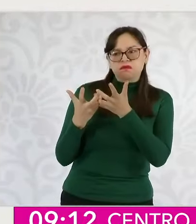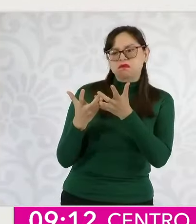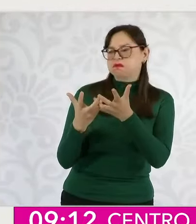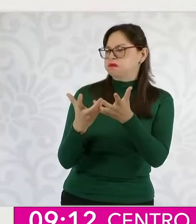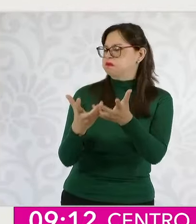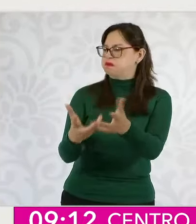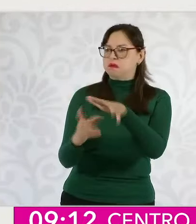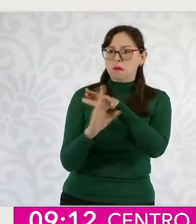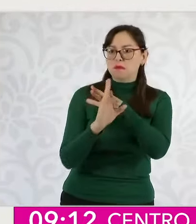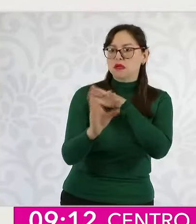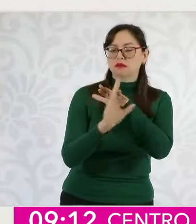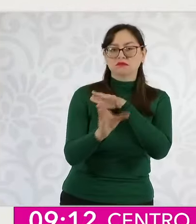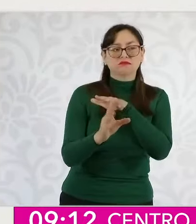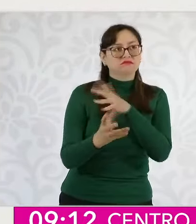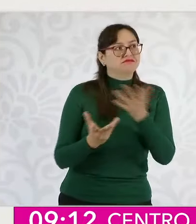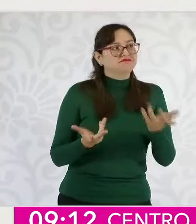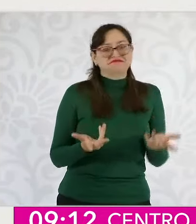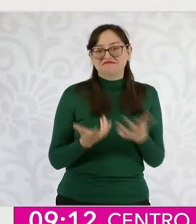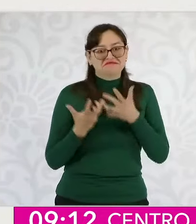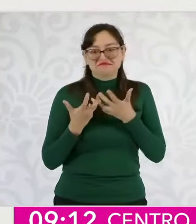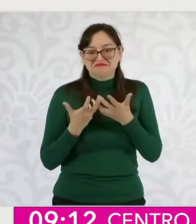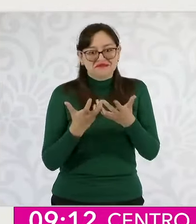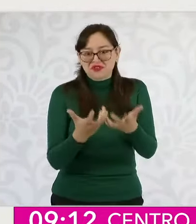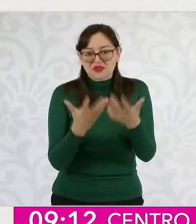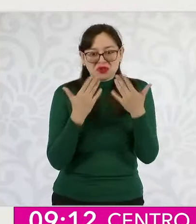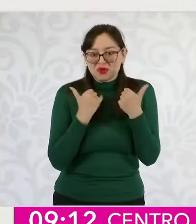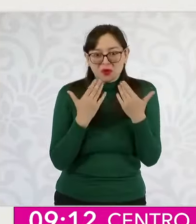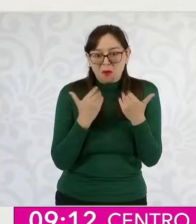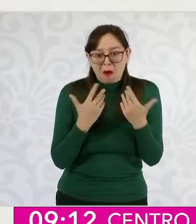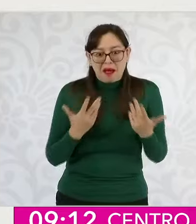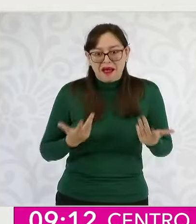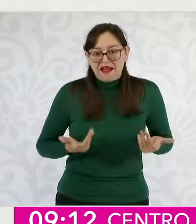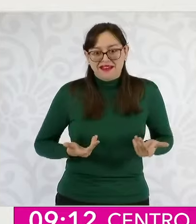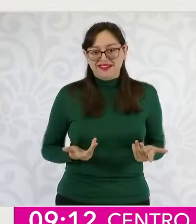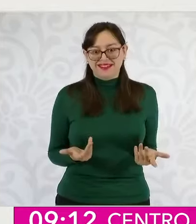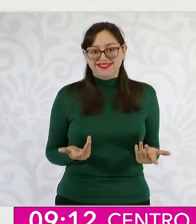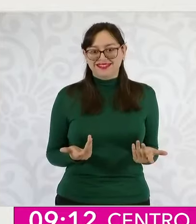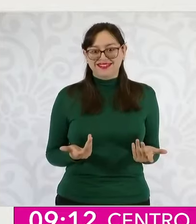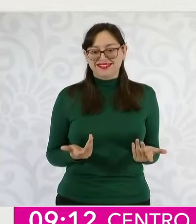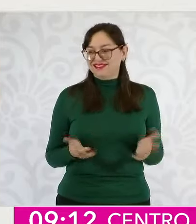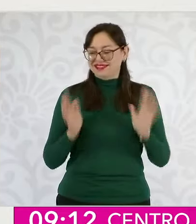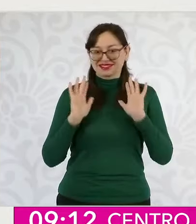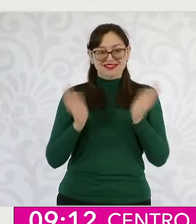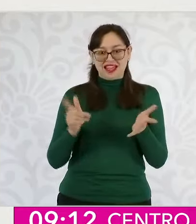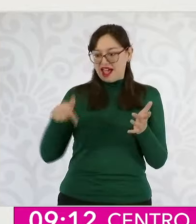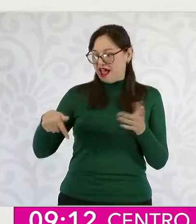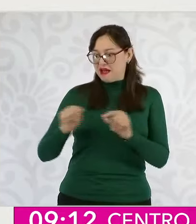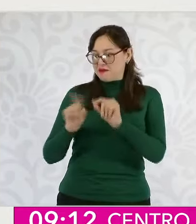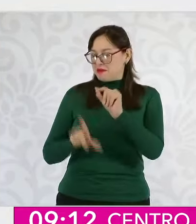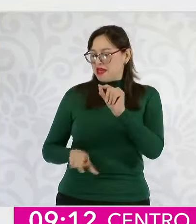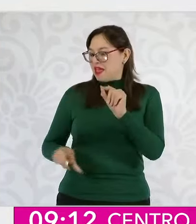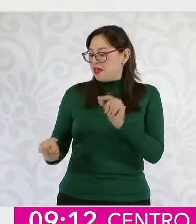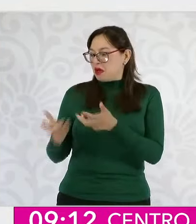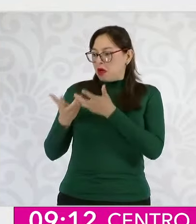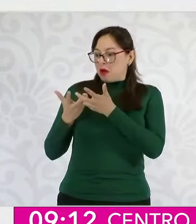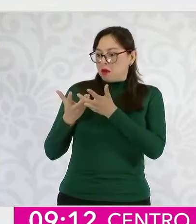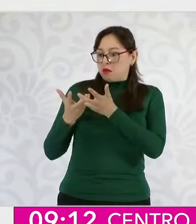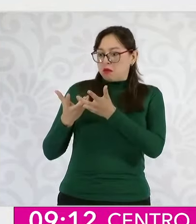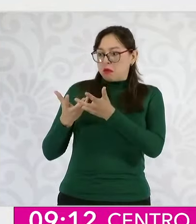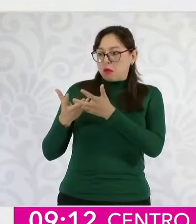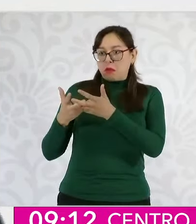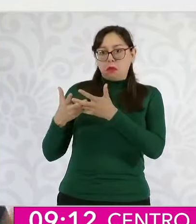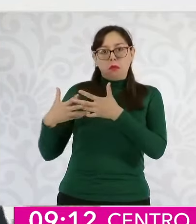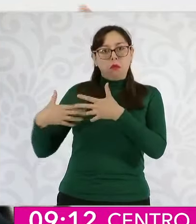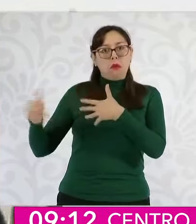caravana. Ya se quedó en distintos lugares en nuestro país. Ya ni siquiera está